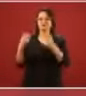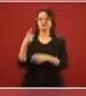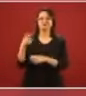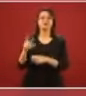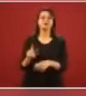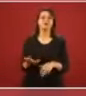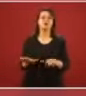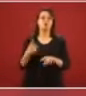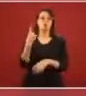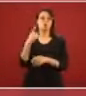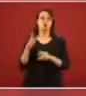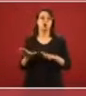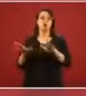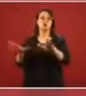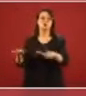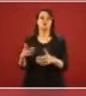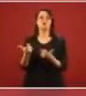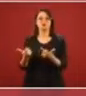pesos.